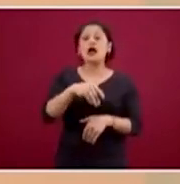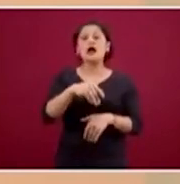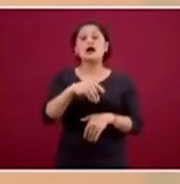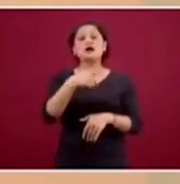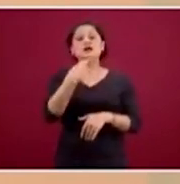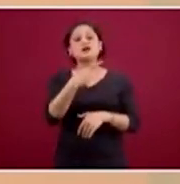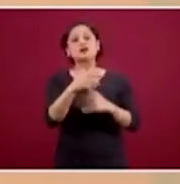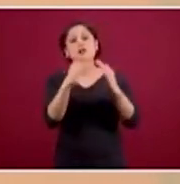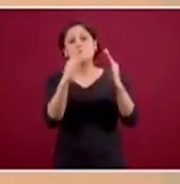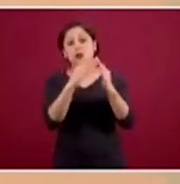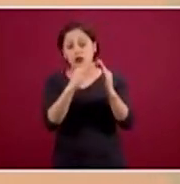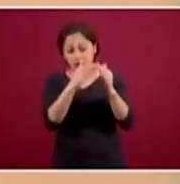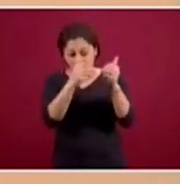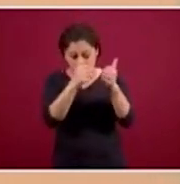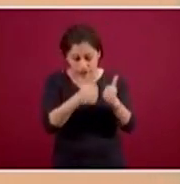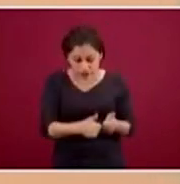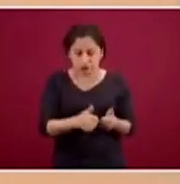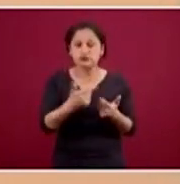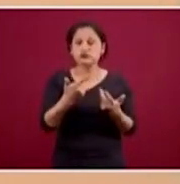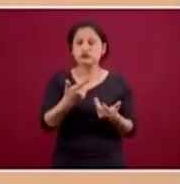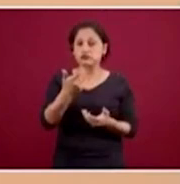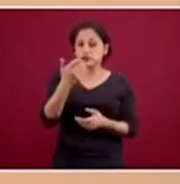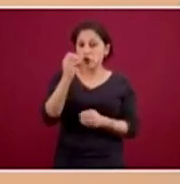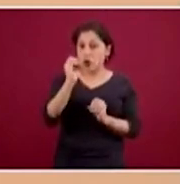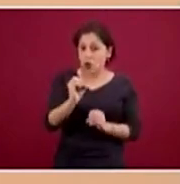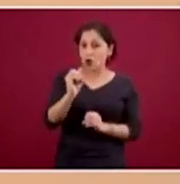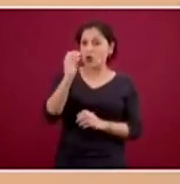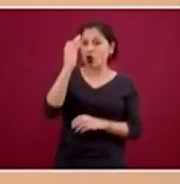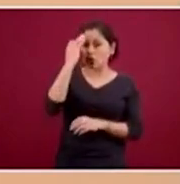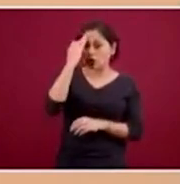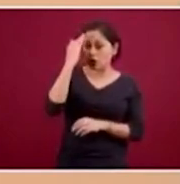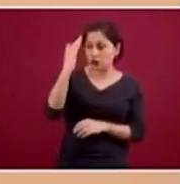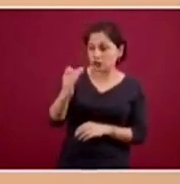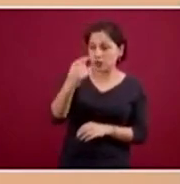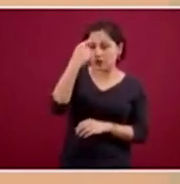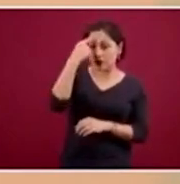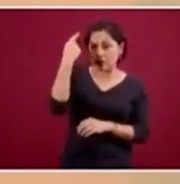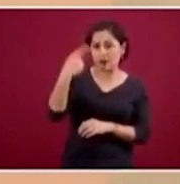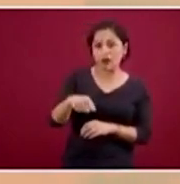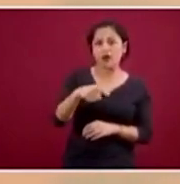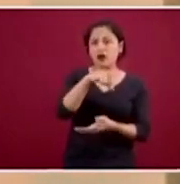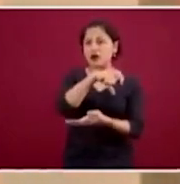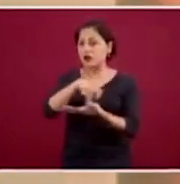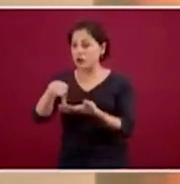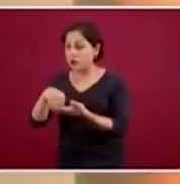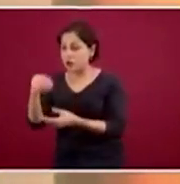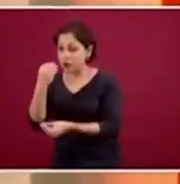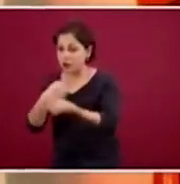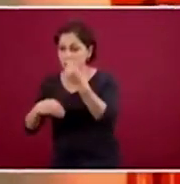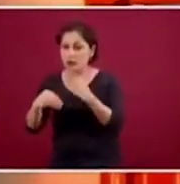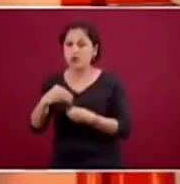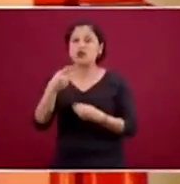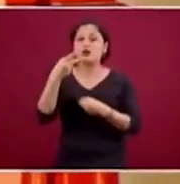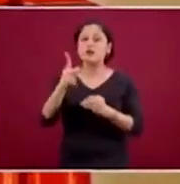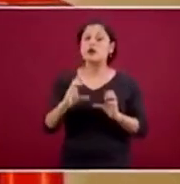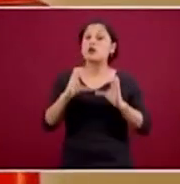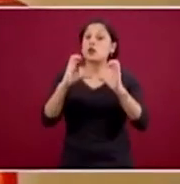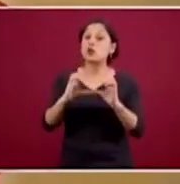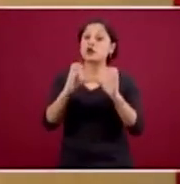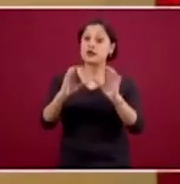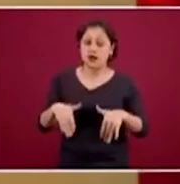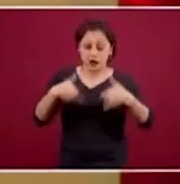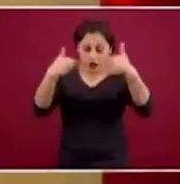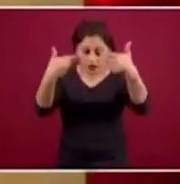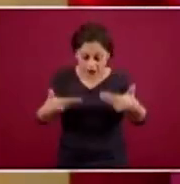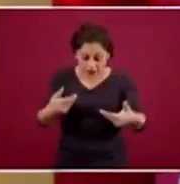tratar de ir a comprar víveres exponiéndose y exponiendo a los demás en la menor medida posible y finalmente